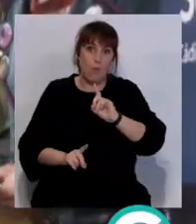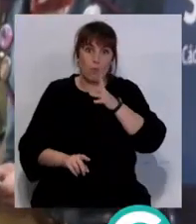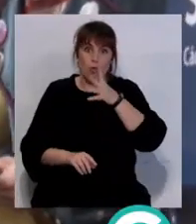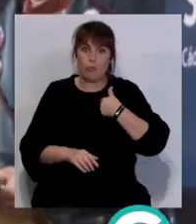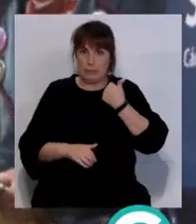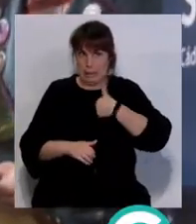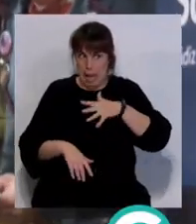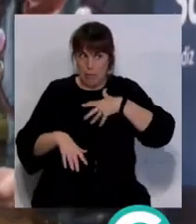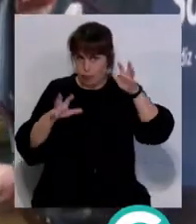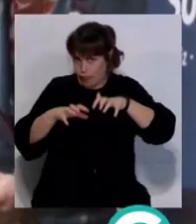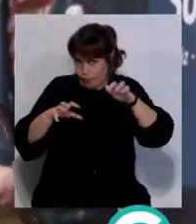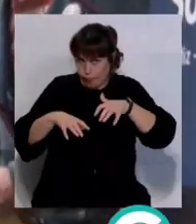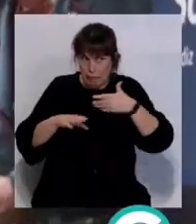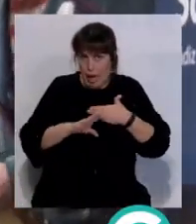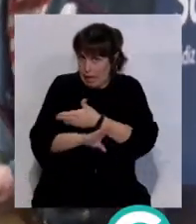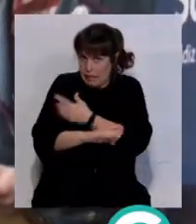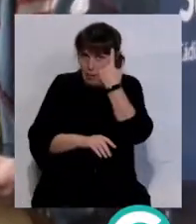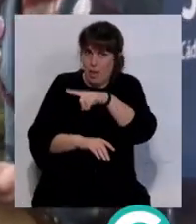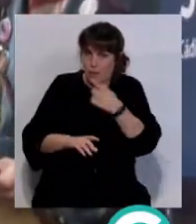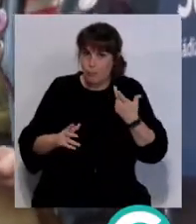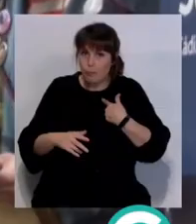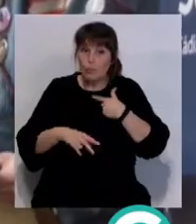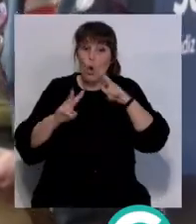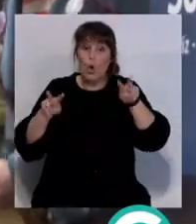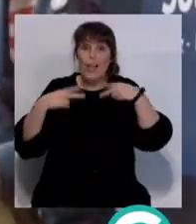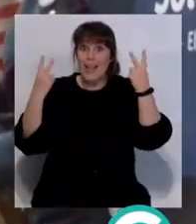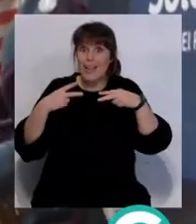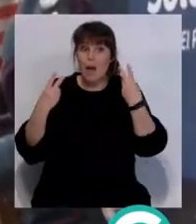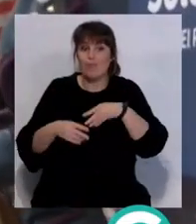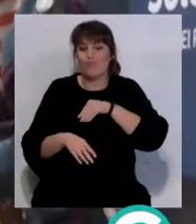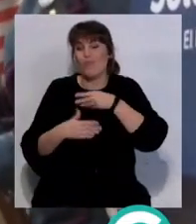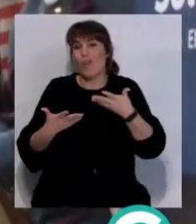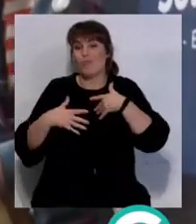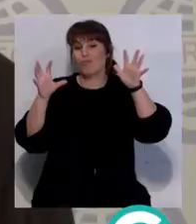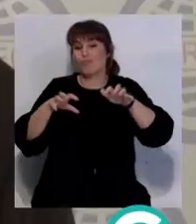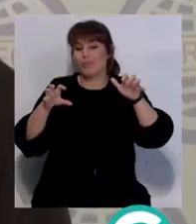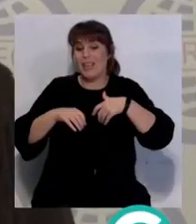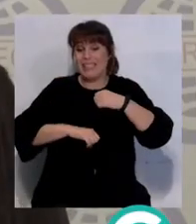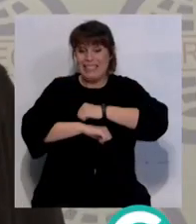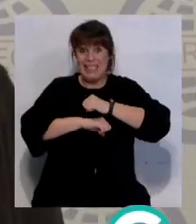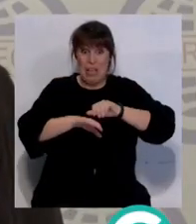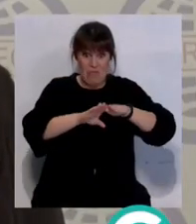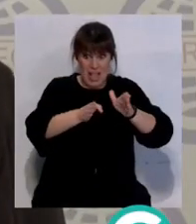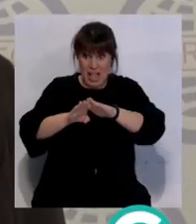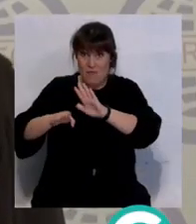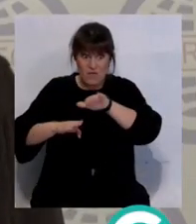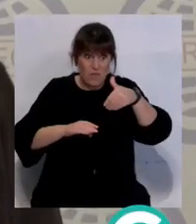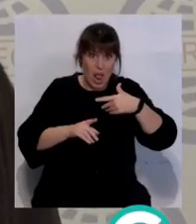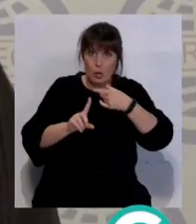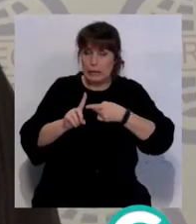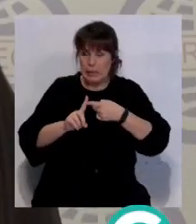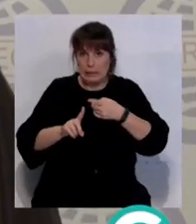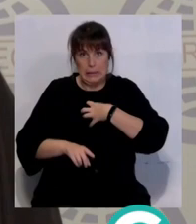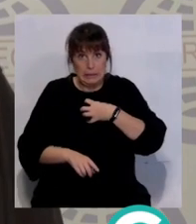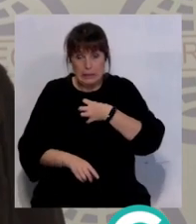porque el agua se conocía de antemano. La hostelería, la pena también es la lluvia. Cuando hay lluvia, las terrazas no hay manera de utilizarlas. Los únicos que han